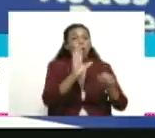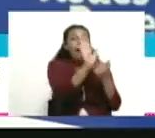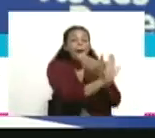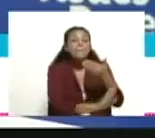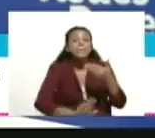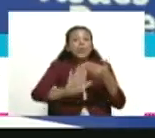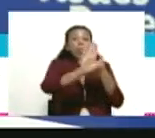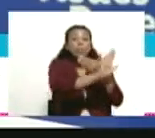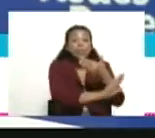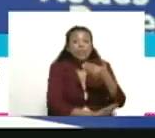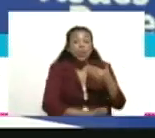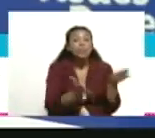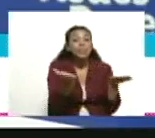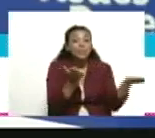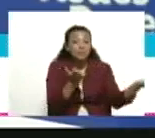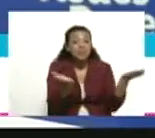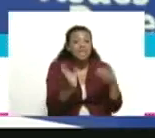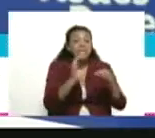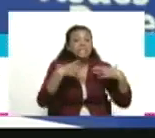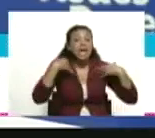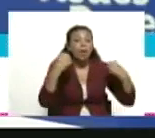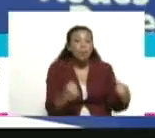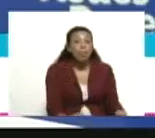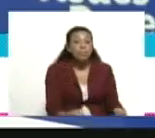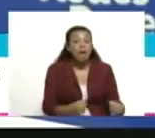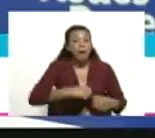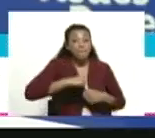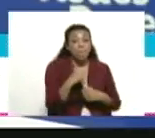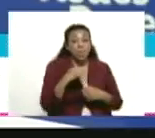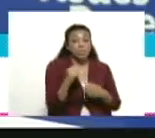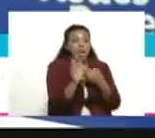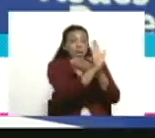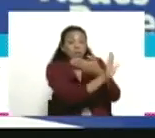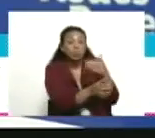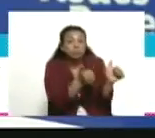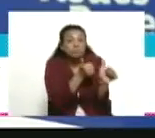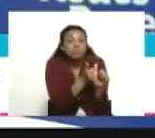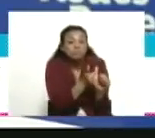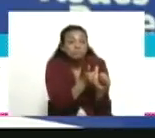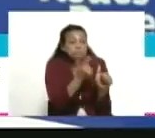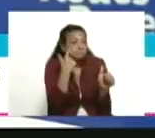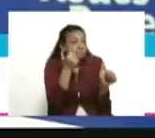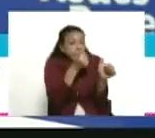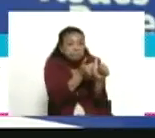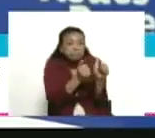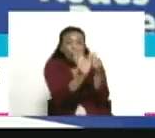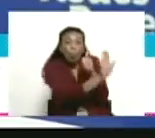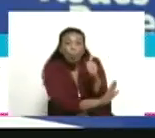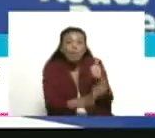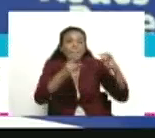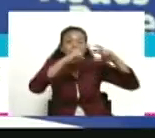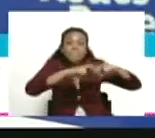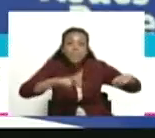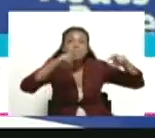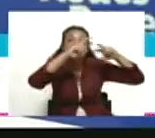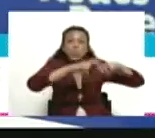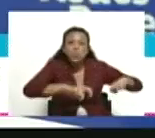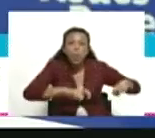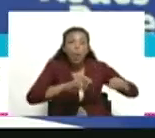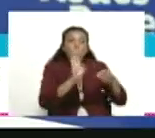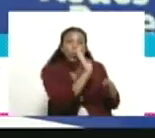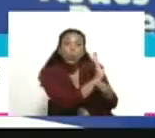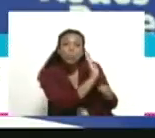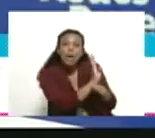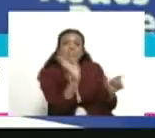protección de los servicios de seguridad, los servicios policiales de Venezuela. Esta investigación se va a llevar adelante, se va